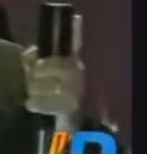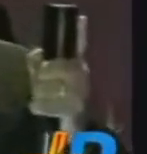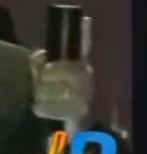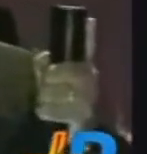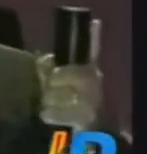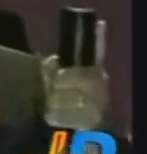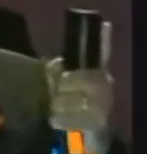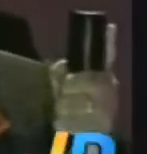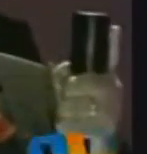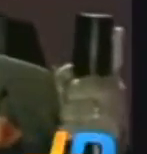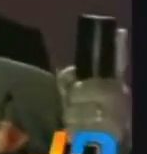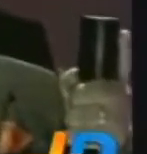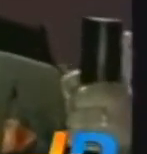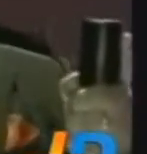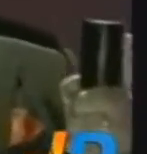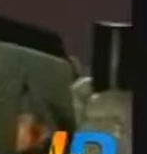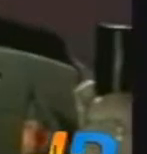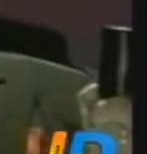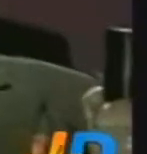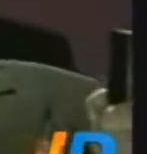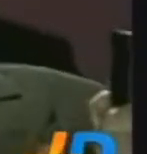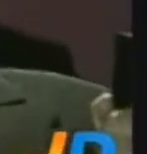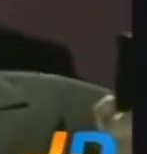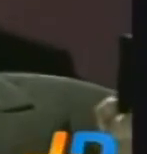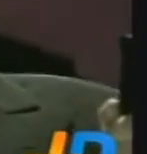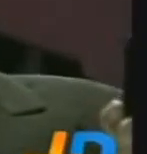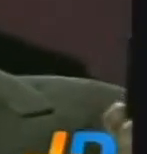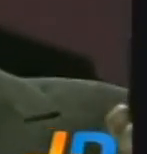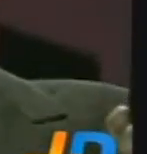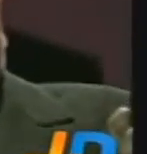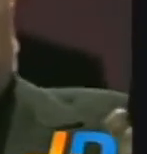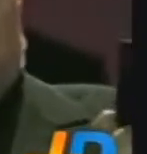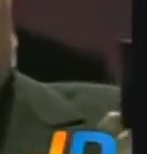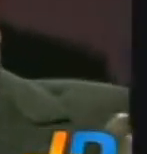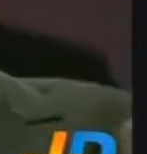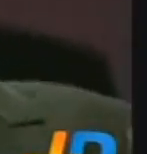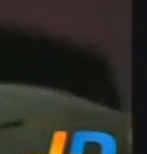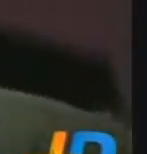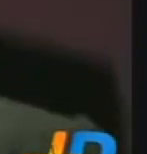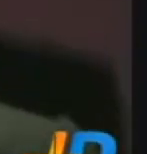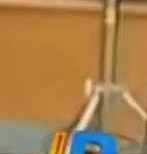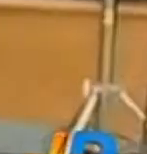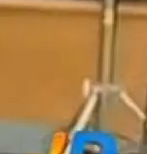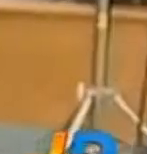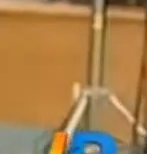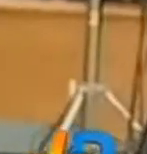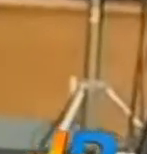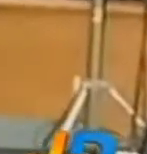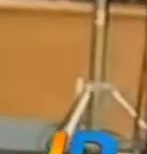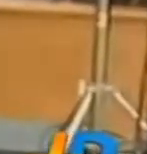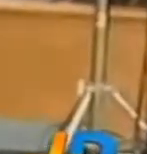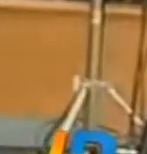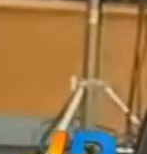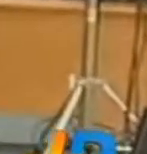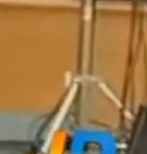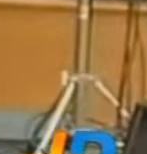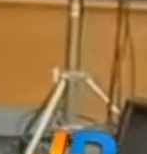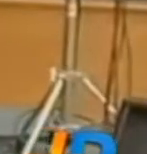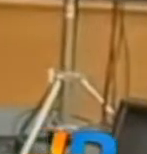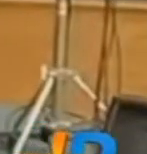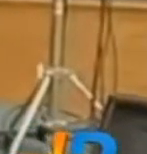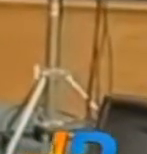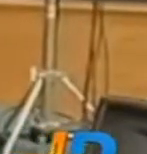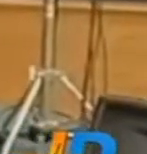de repente. Los problemas de salud que enfrentaba desde hacía varios años se agravaron en el 2003 cuando sufrió